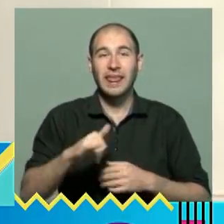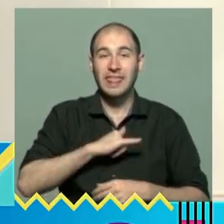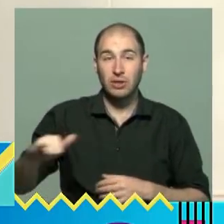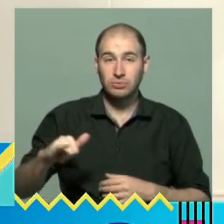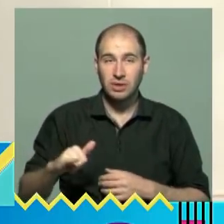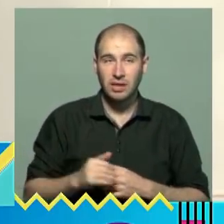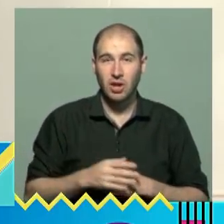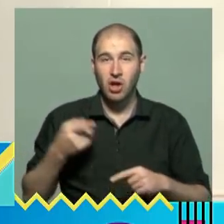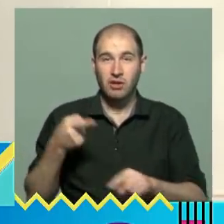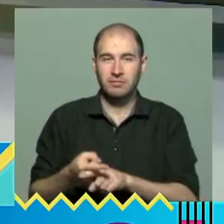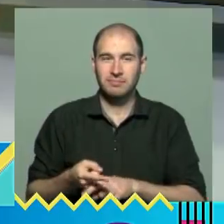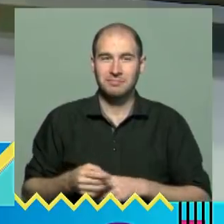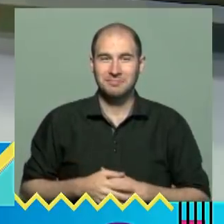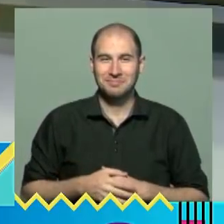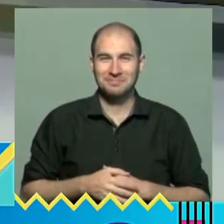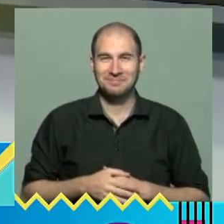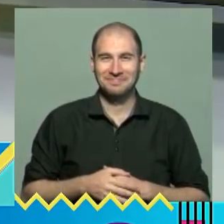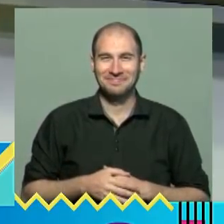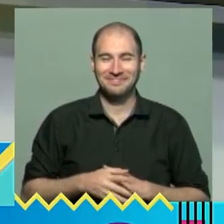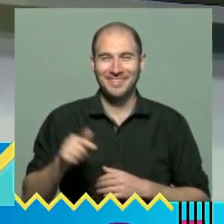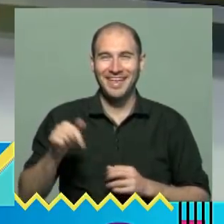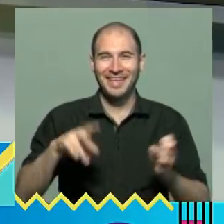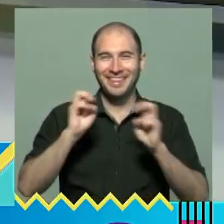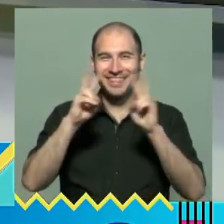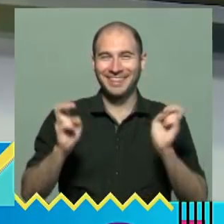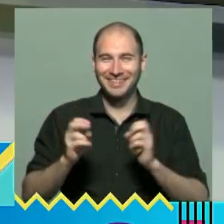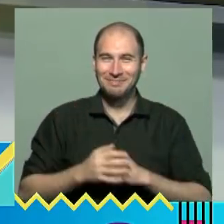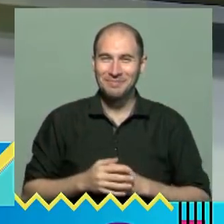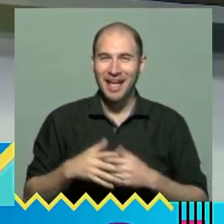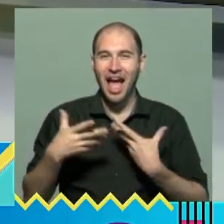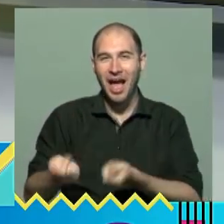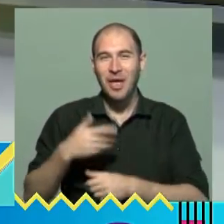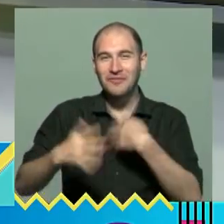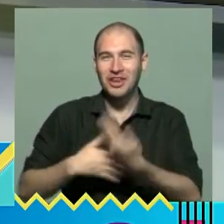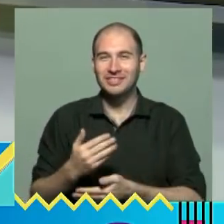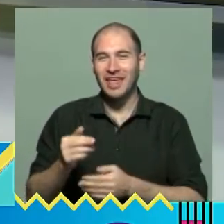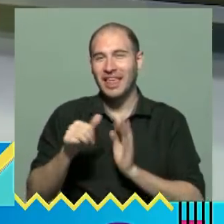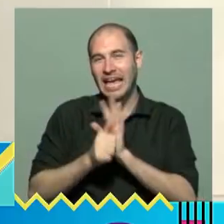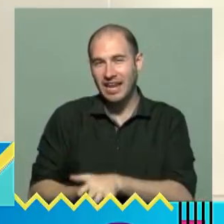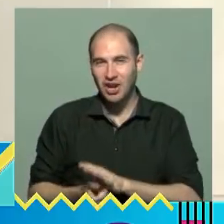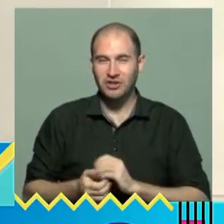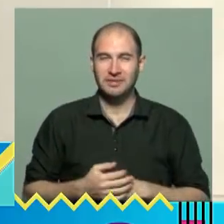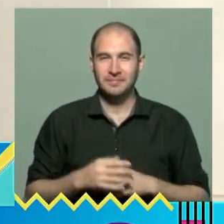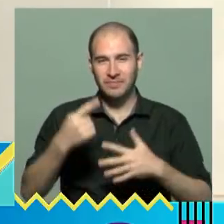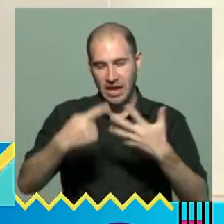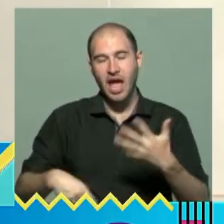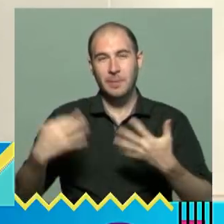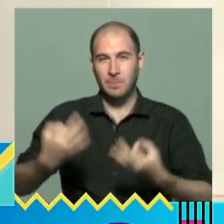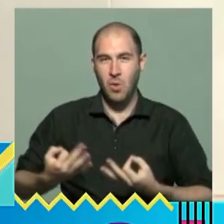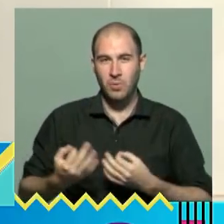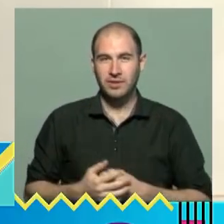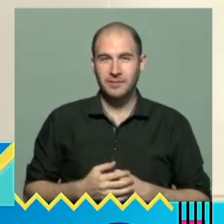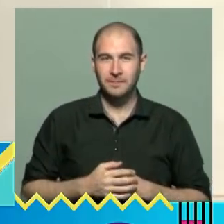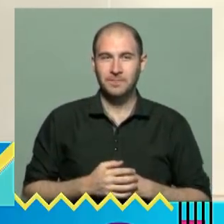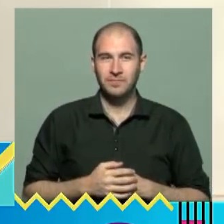denuncia contra eso, digamos. Sí existen cuestiones digamos, de contención de violencia de género y demás que son muy buenas y que